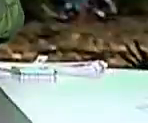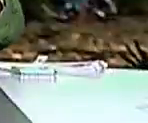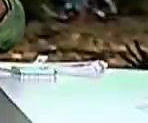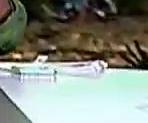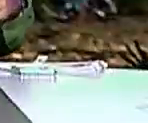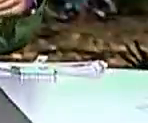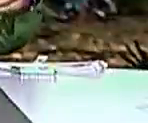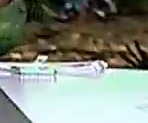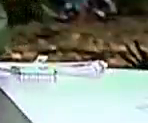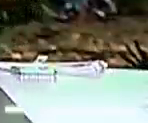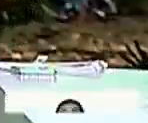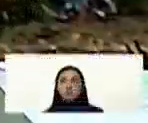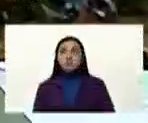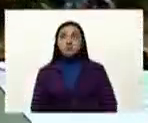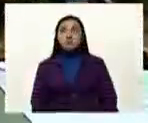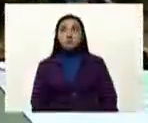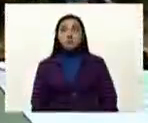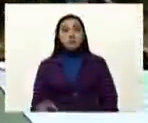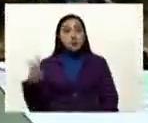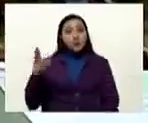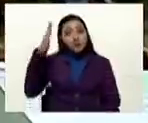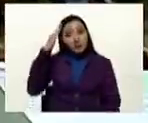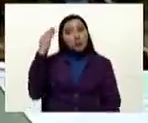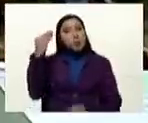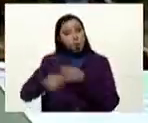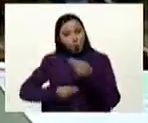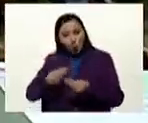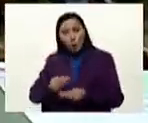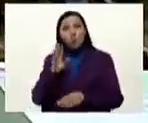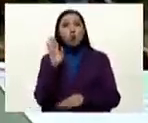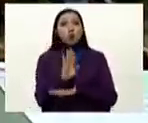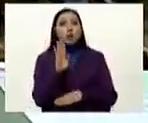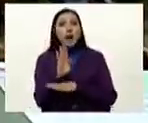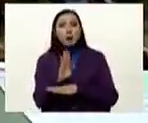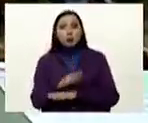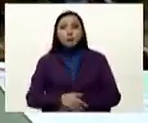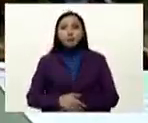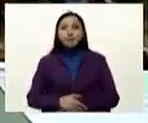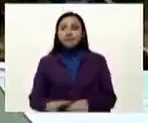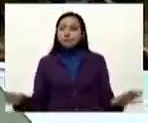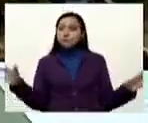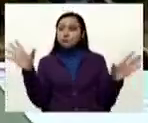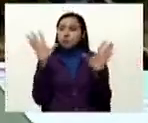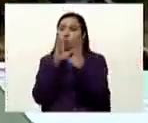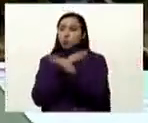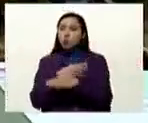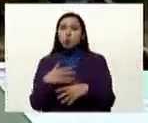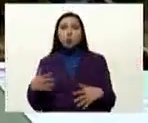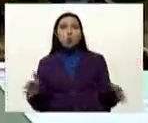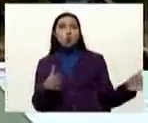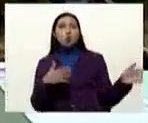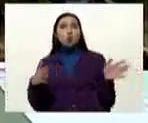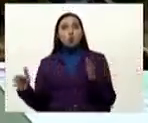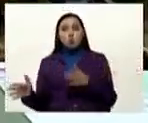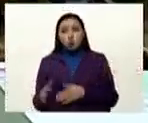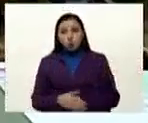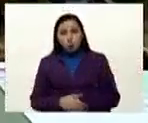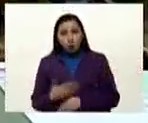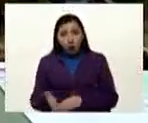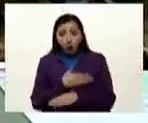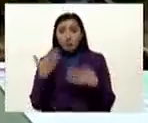En Venezuela sabemos cómo hacerlo. Ya llegó la noche. Está refrescando, la tarde estuvo